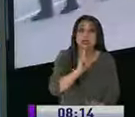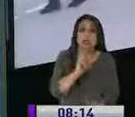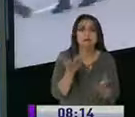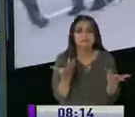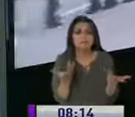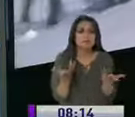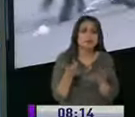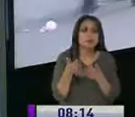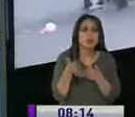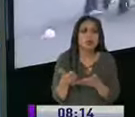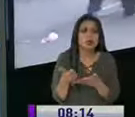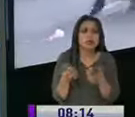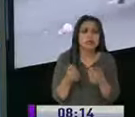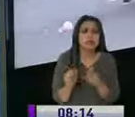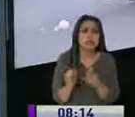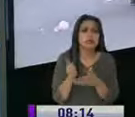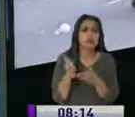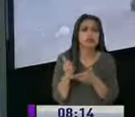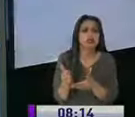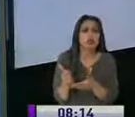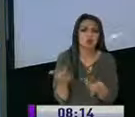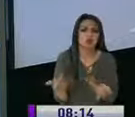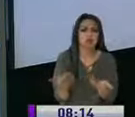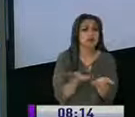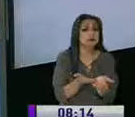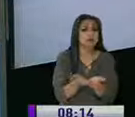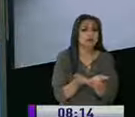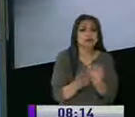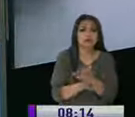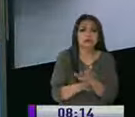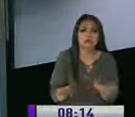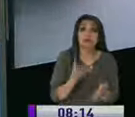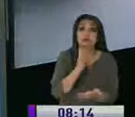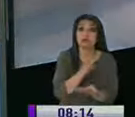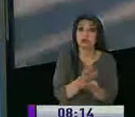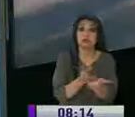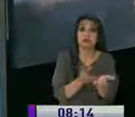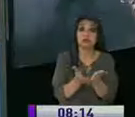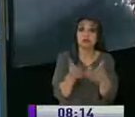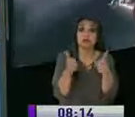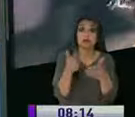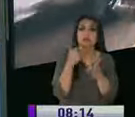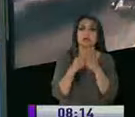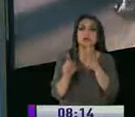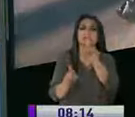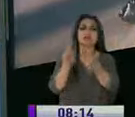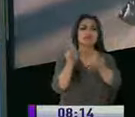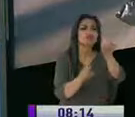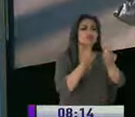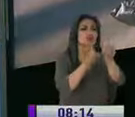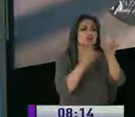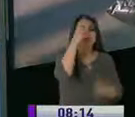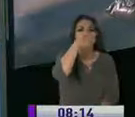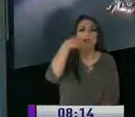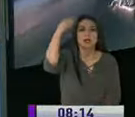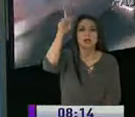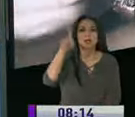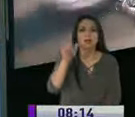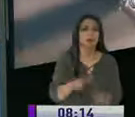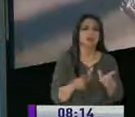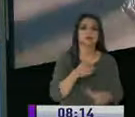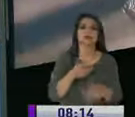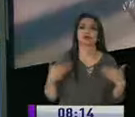de ayudar a esta gente que lo que está haciendo es dar un servicio, que seguramente si uno hace una consulta en Carapungo, la mayoría de la población